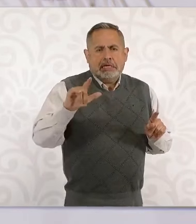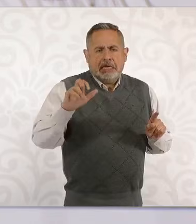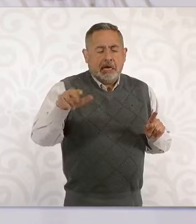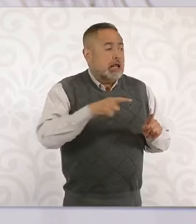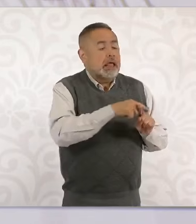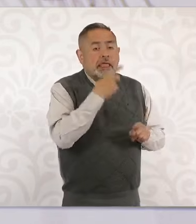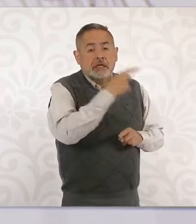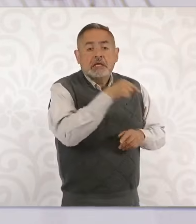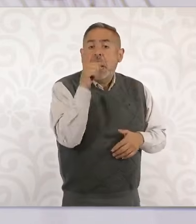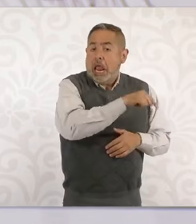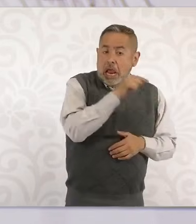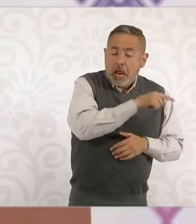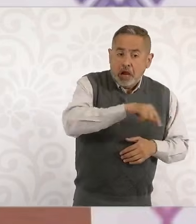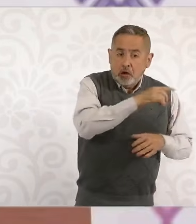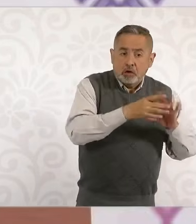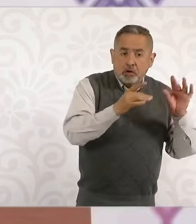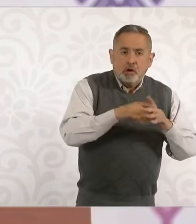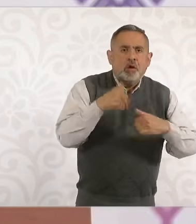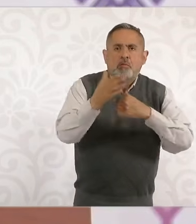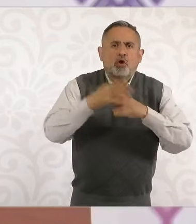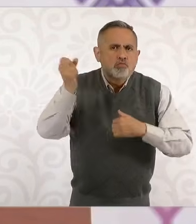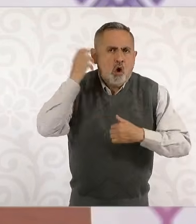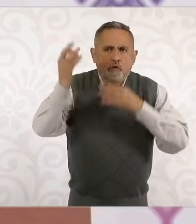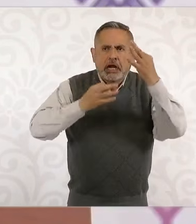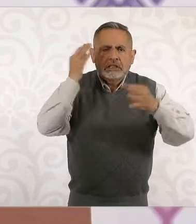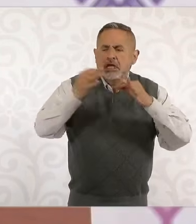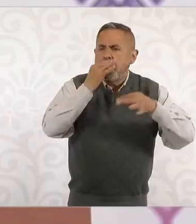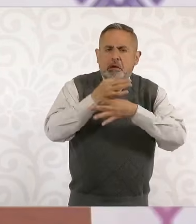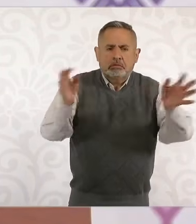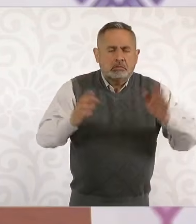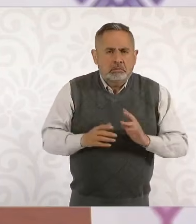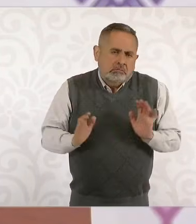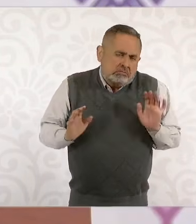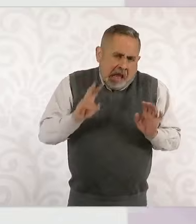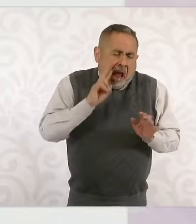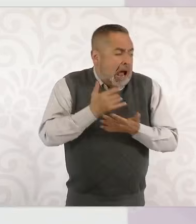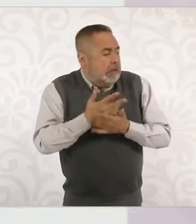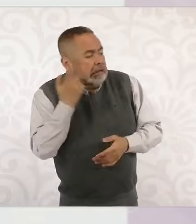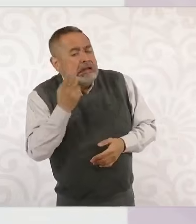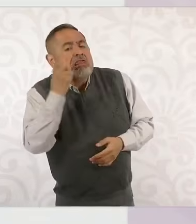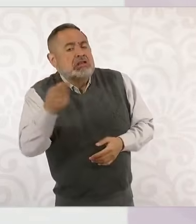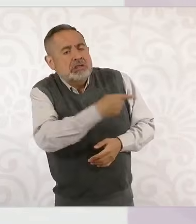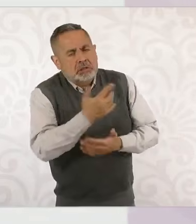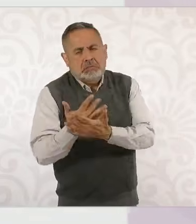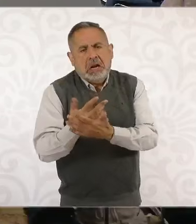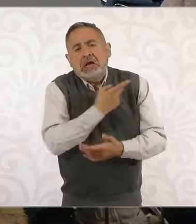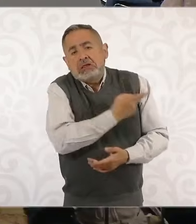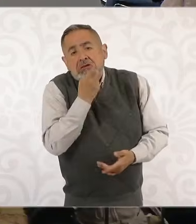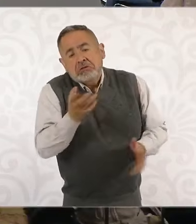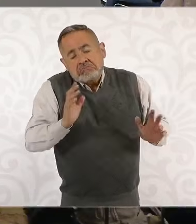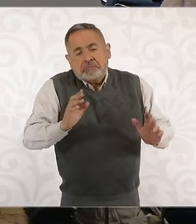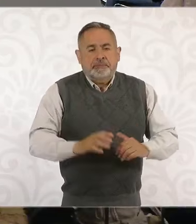diciendo que hoy van a dar una conferencia, ajá, creo, ¿no? Sí. Pues a ver qué es lo que plantean ahí. Y ya por